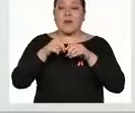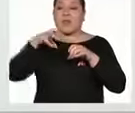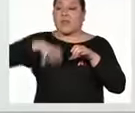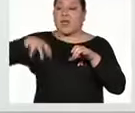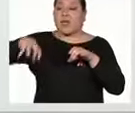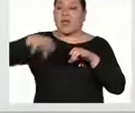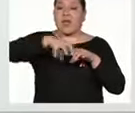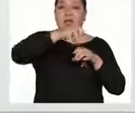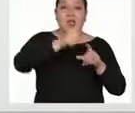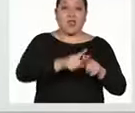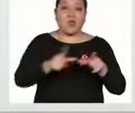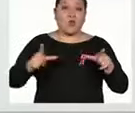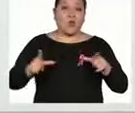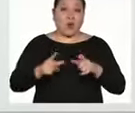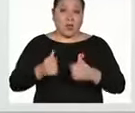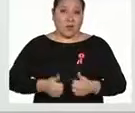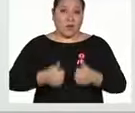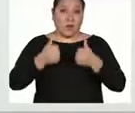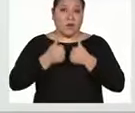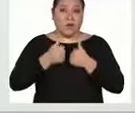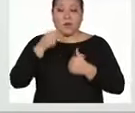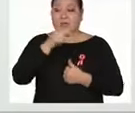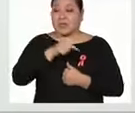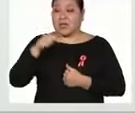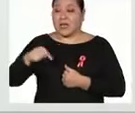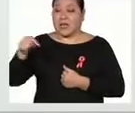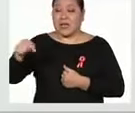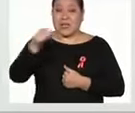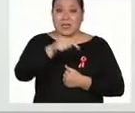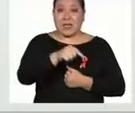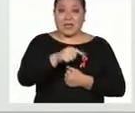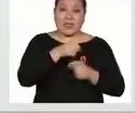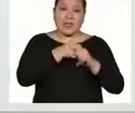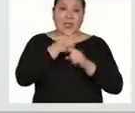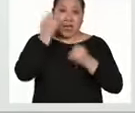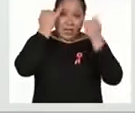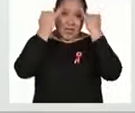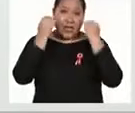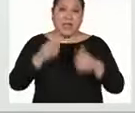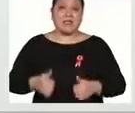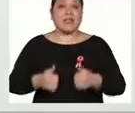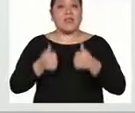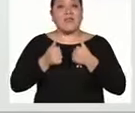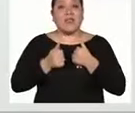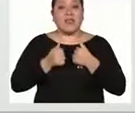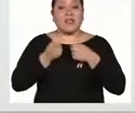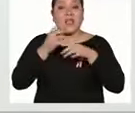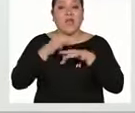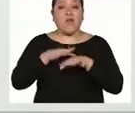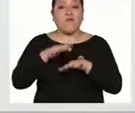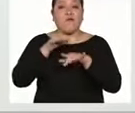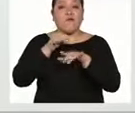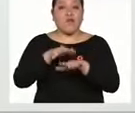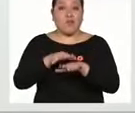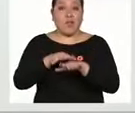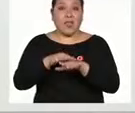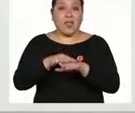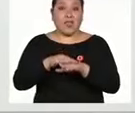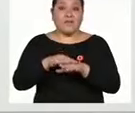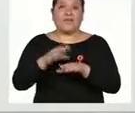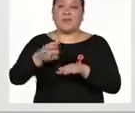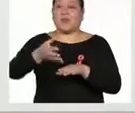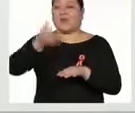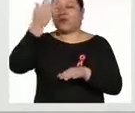que habitamos. Y esos contextos no solo nos influyen ahora, sino desde que la humanidad pobló nuestro